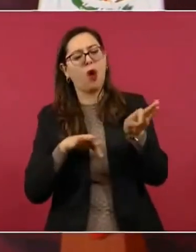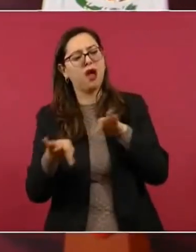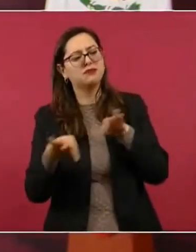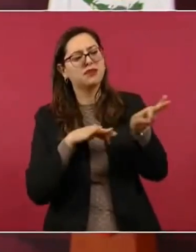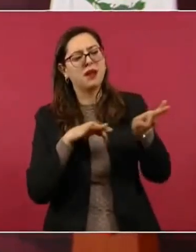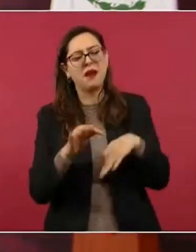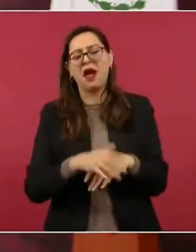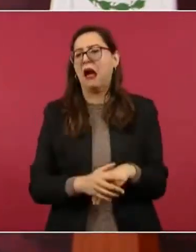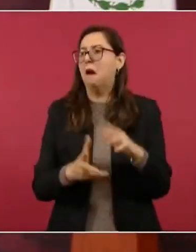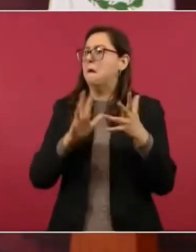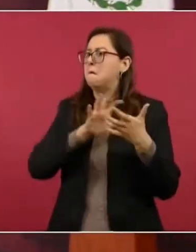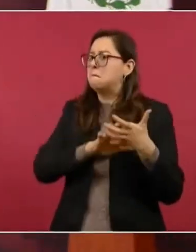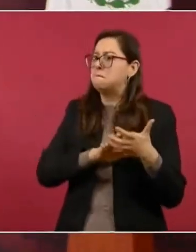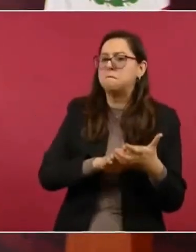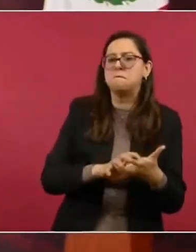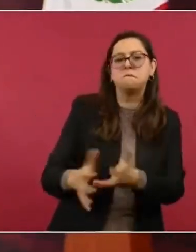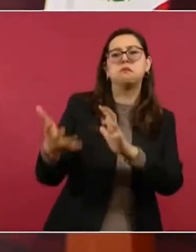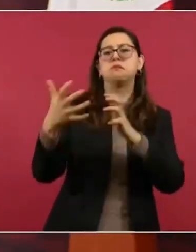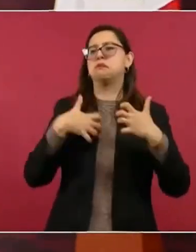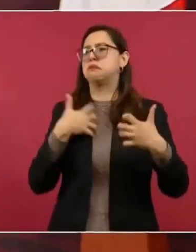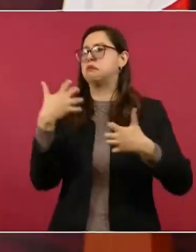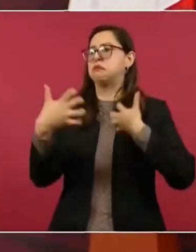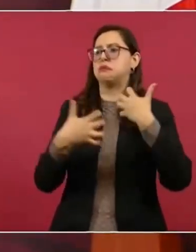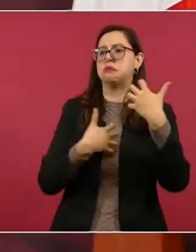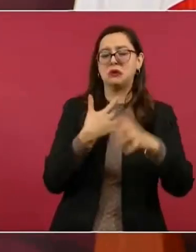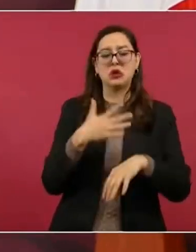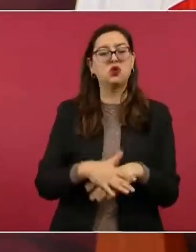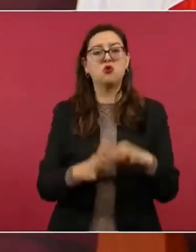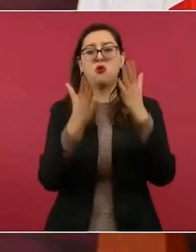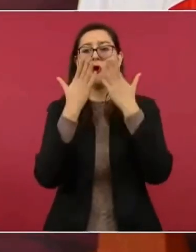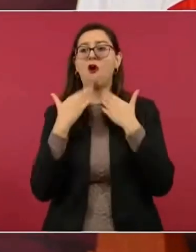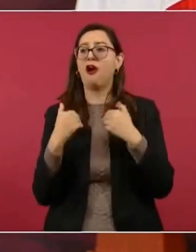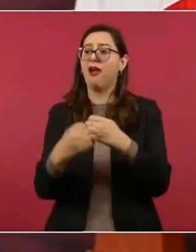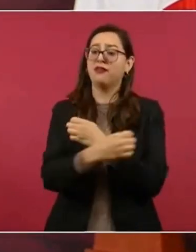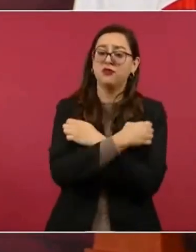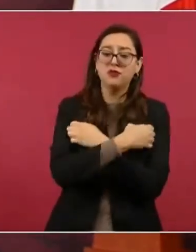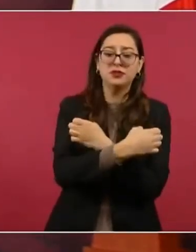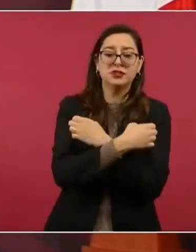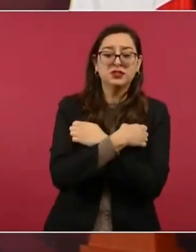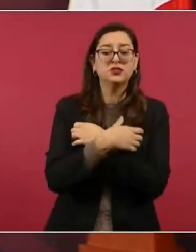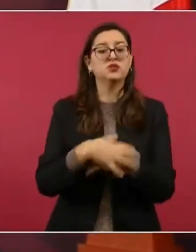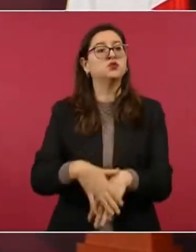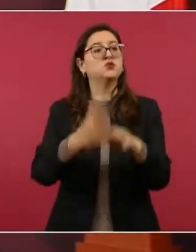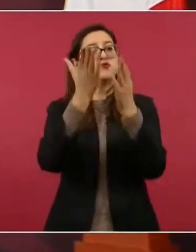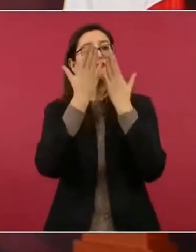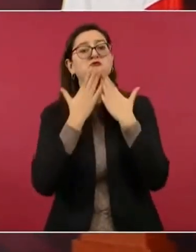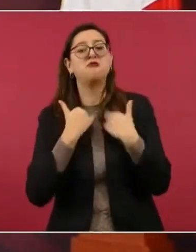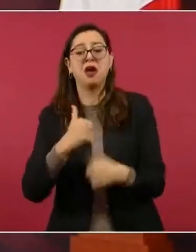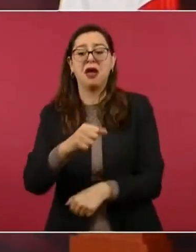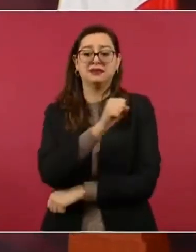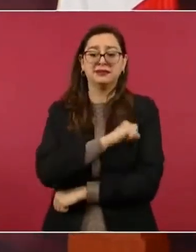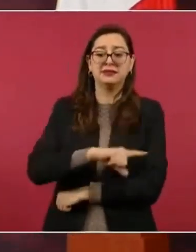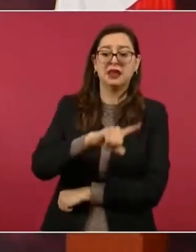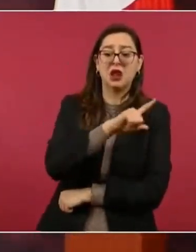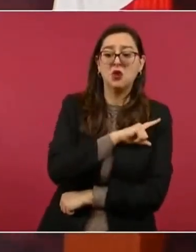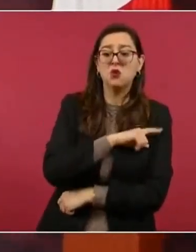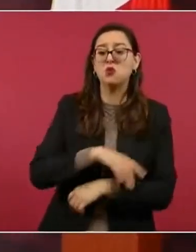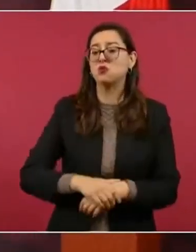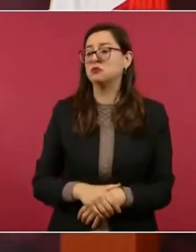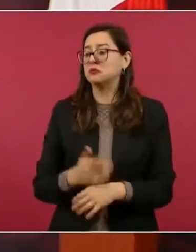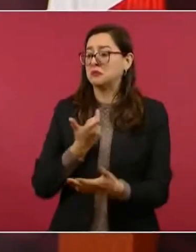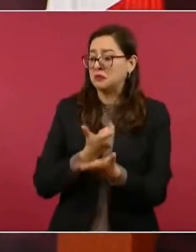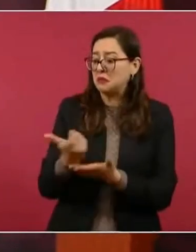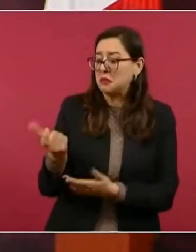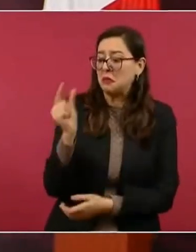inseguridad, la falta de educación, la salud. Los bajos